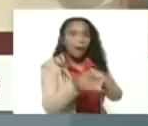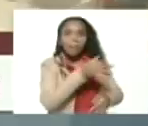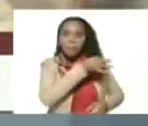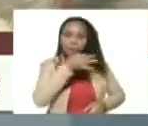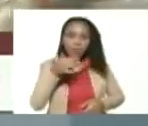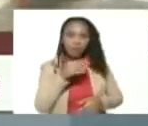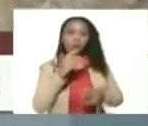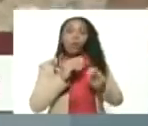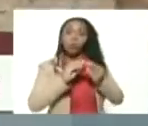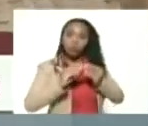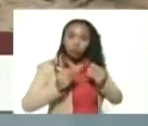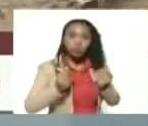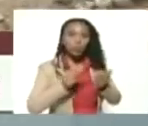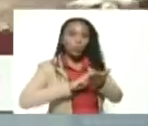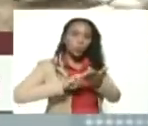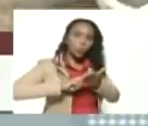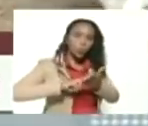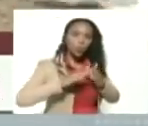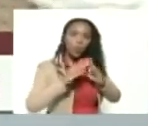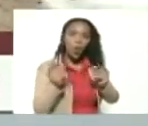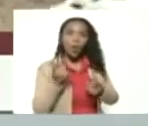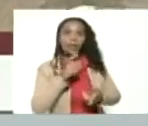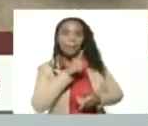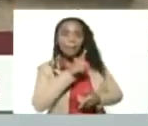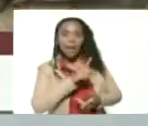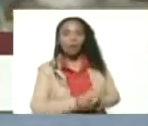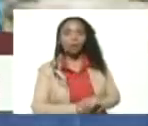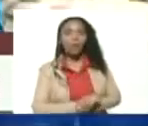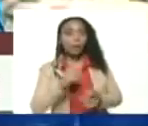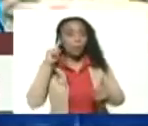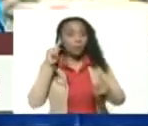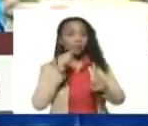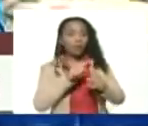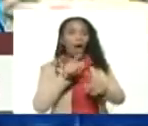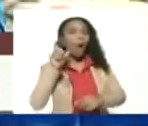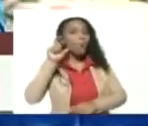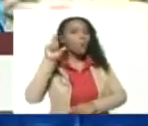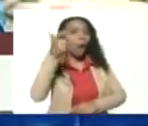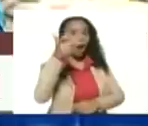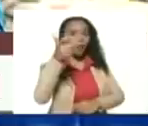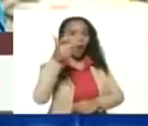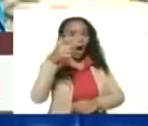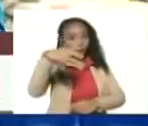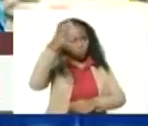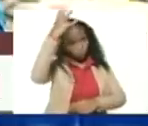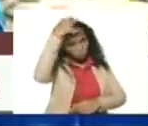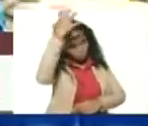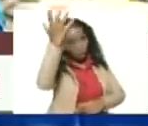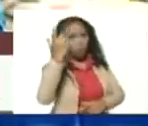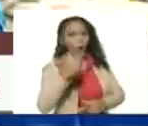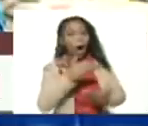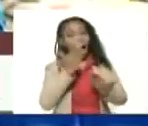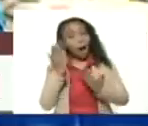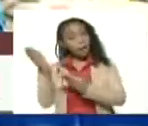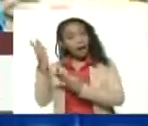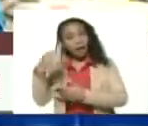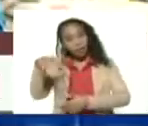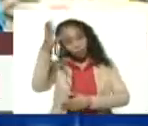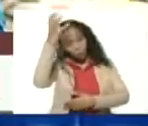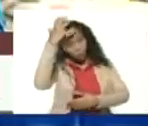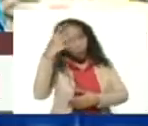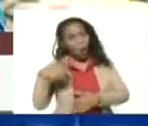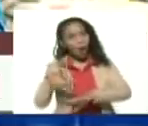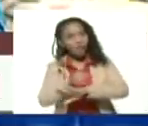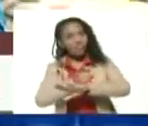recuperando todo lo que hay que recuperar. Vámonos directo precisamente al Guárico, al Sombrero. Allá está en el Sombrero el